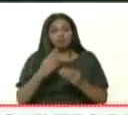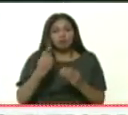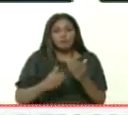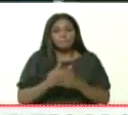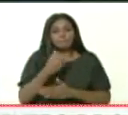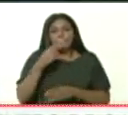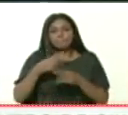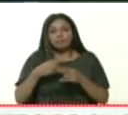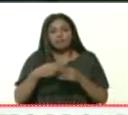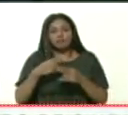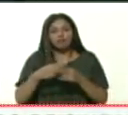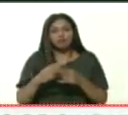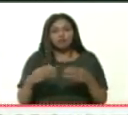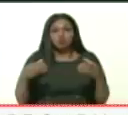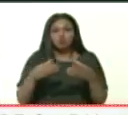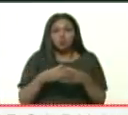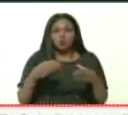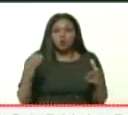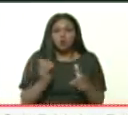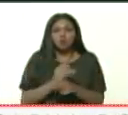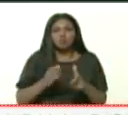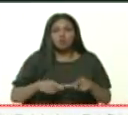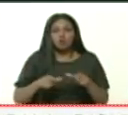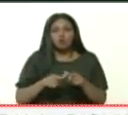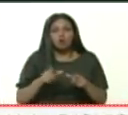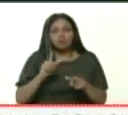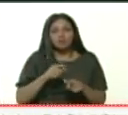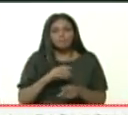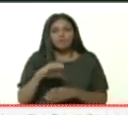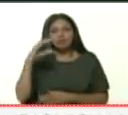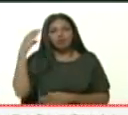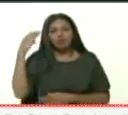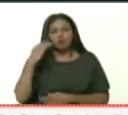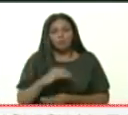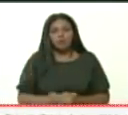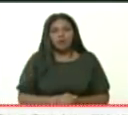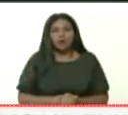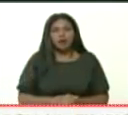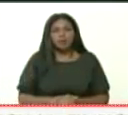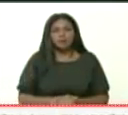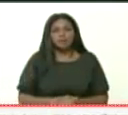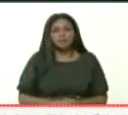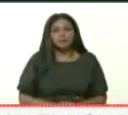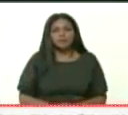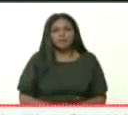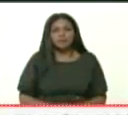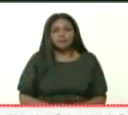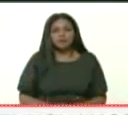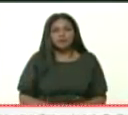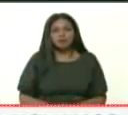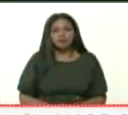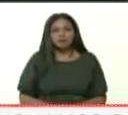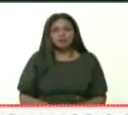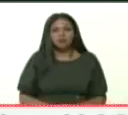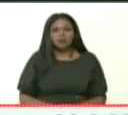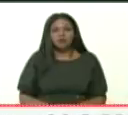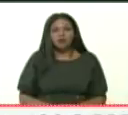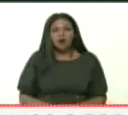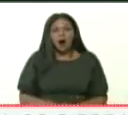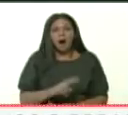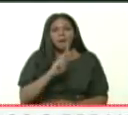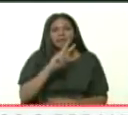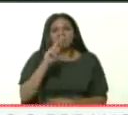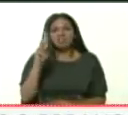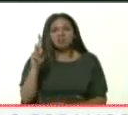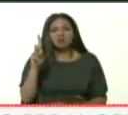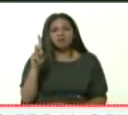más peligrosas bandas que se encuentran en Colombia son la banda de Los Rastrojos. Y en efecto, el día 21